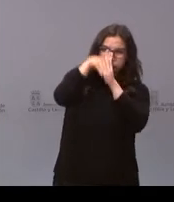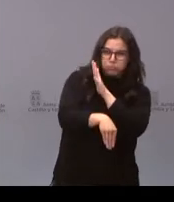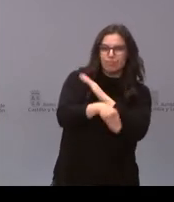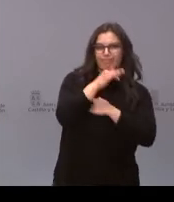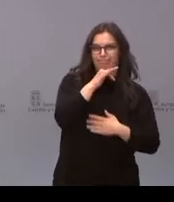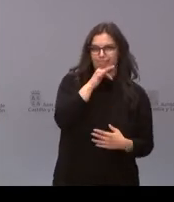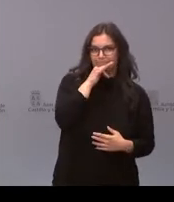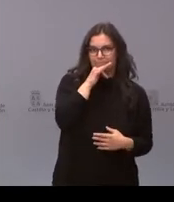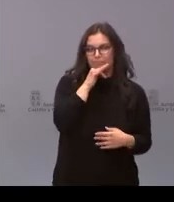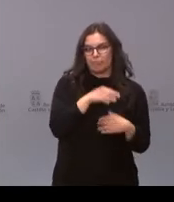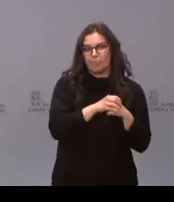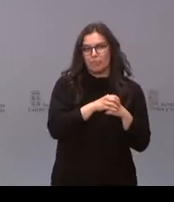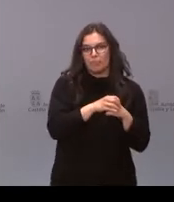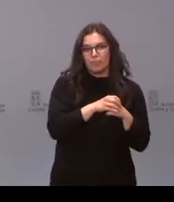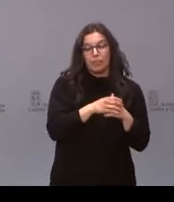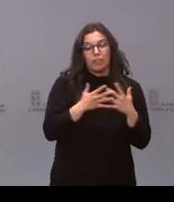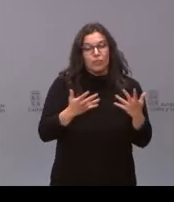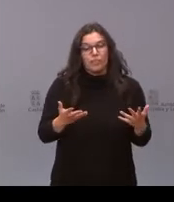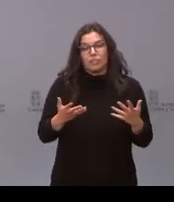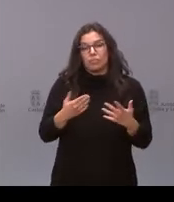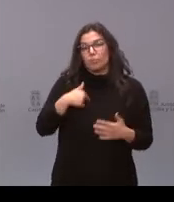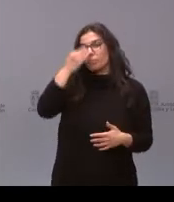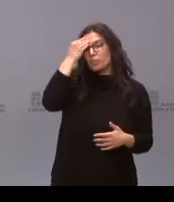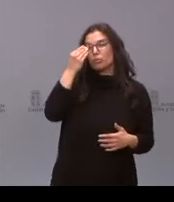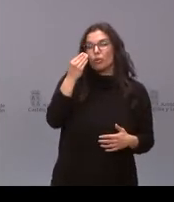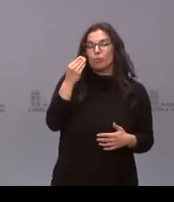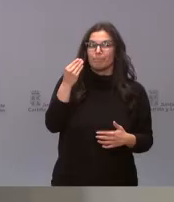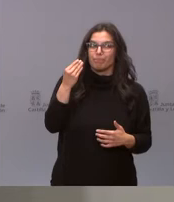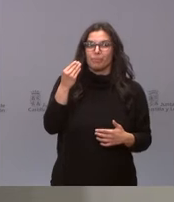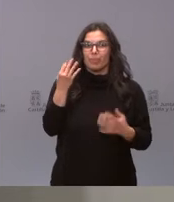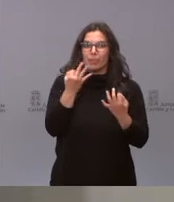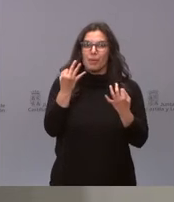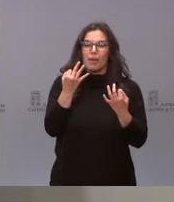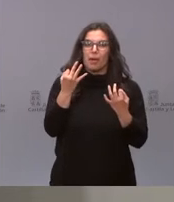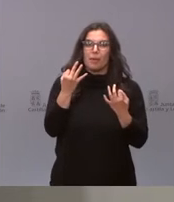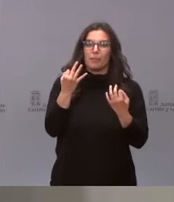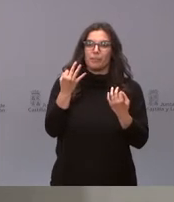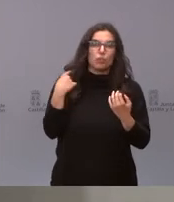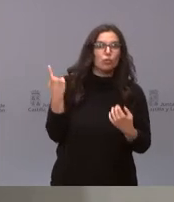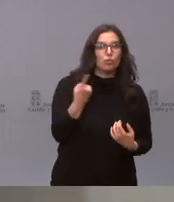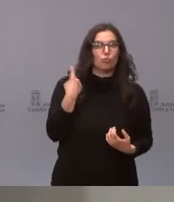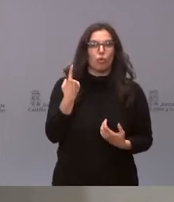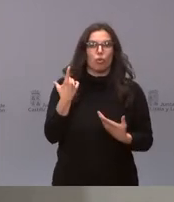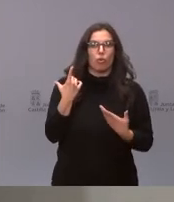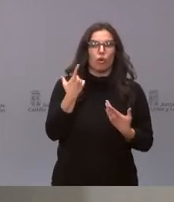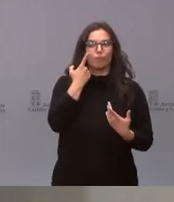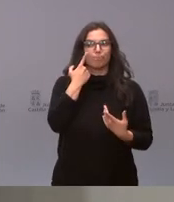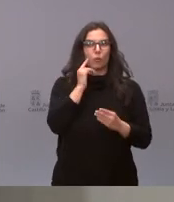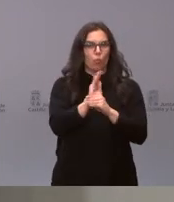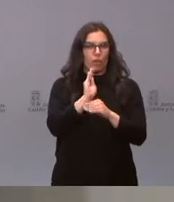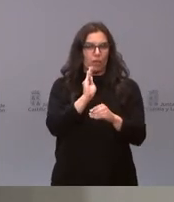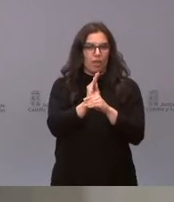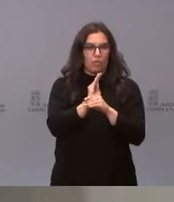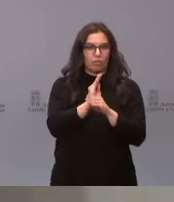significativo de casos y por lo tanto yo creo que tenemos que mantener todos nosotros la alerta no estamos